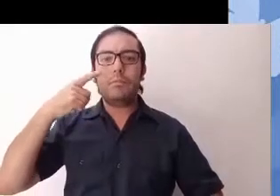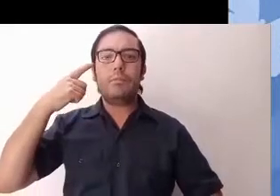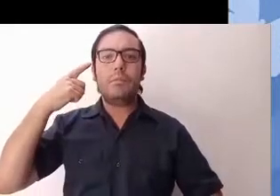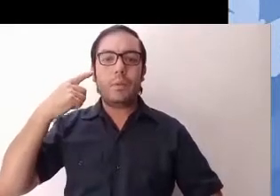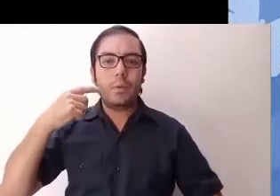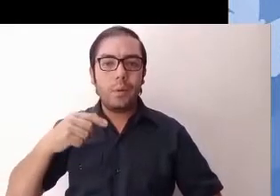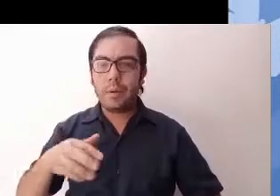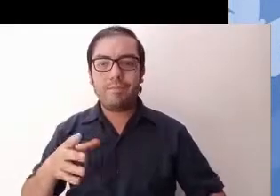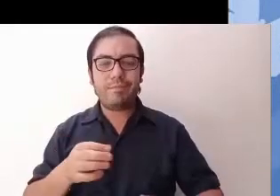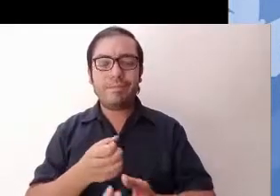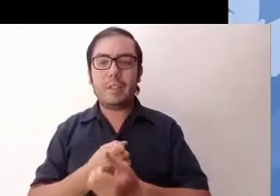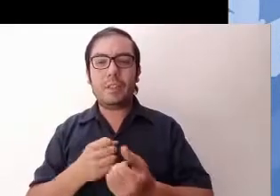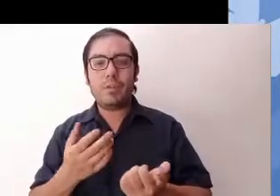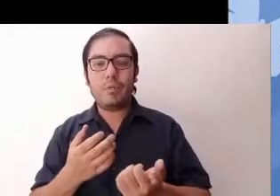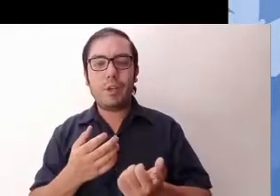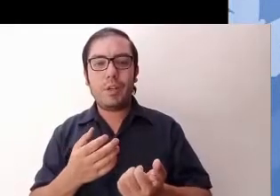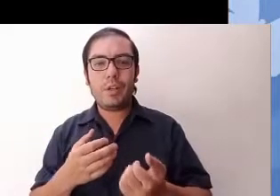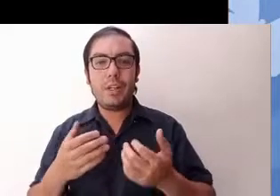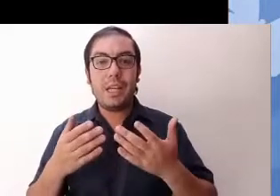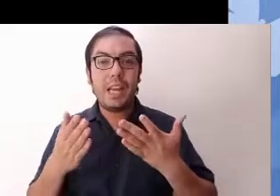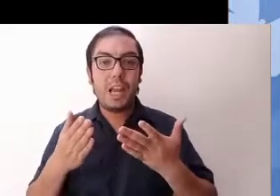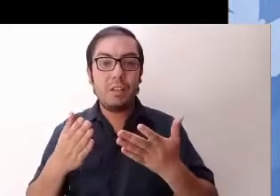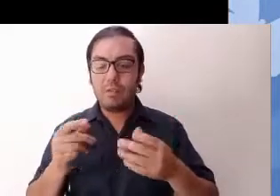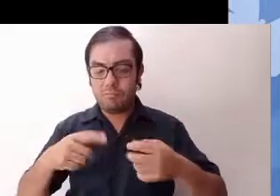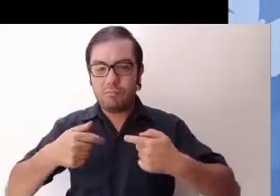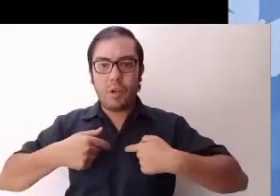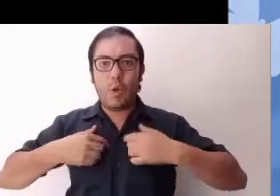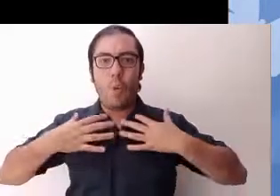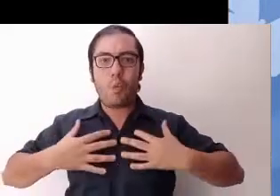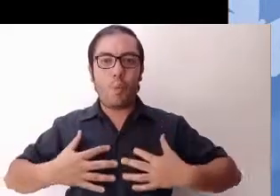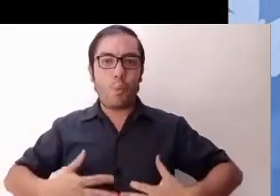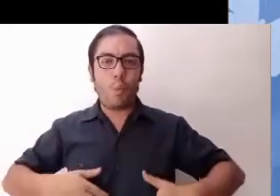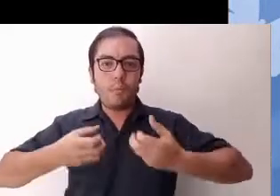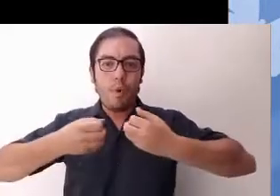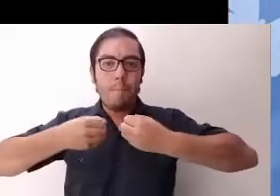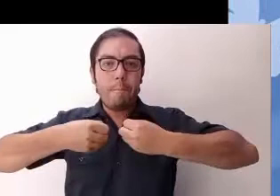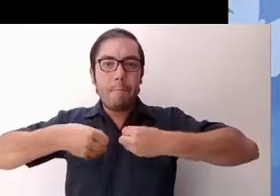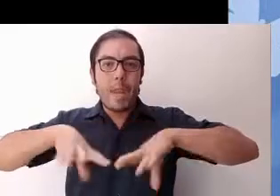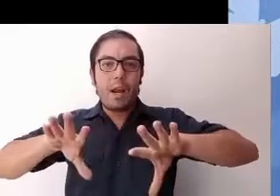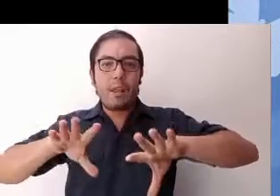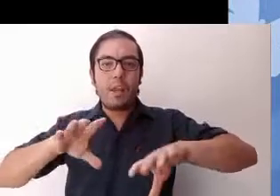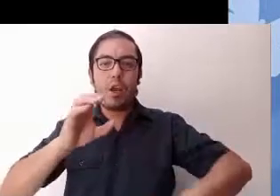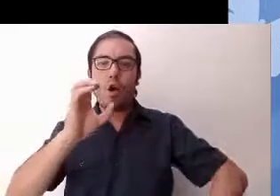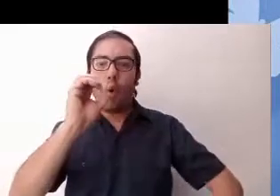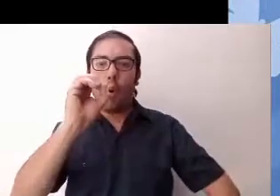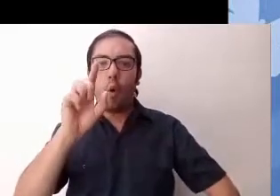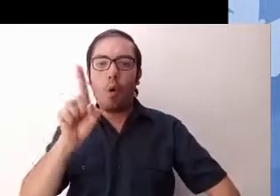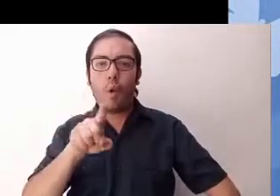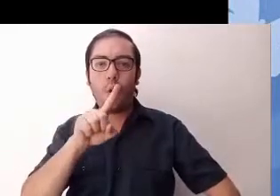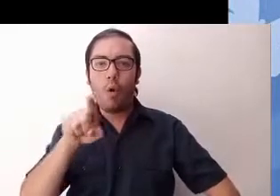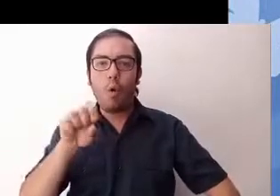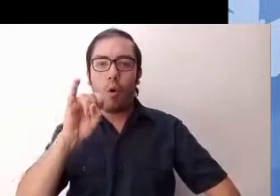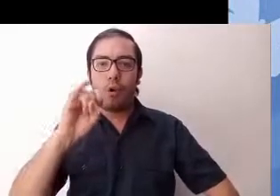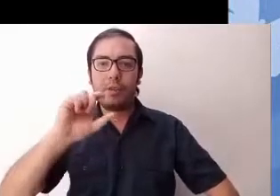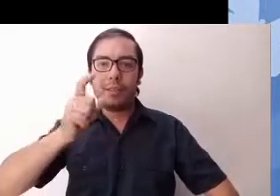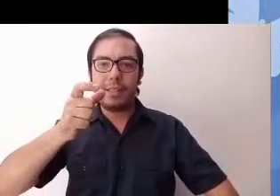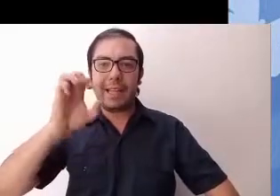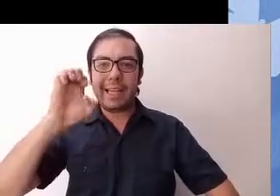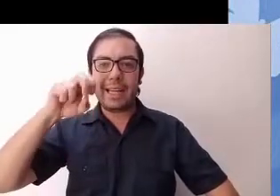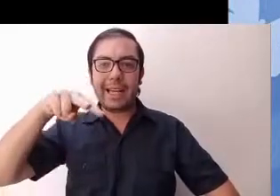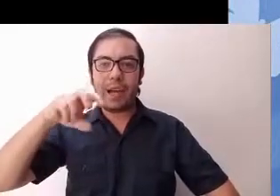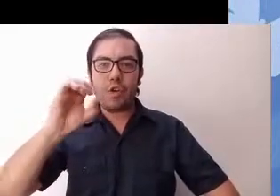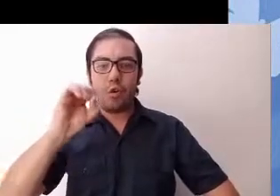una pérdida de la cantidad de oxígeno en nuestro cuerpo. Nosotros sabemos que